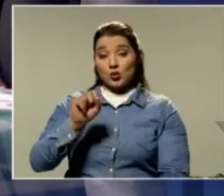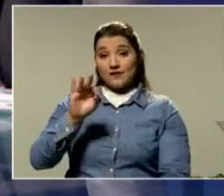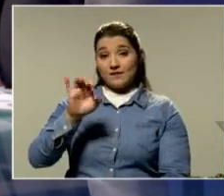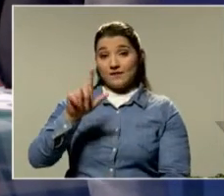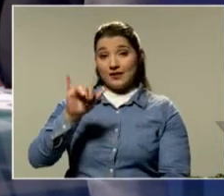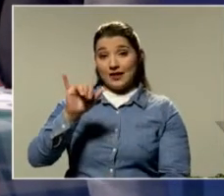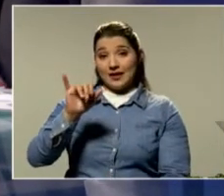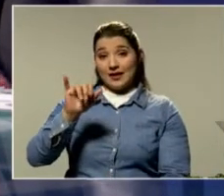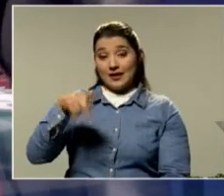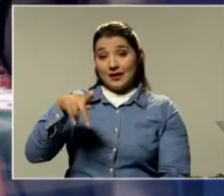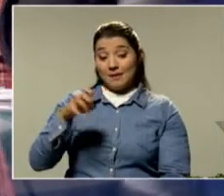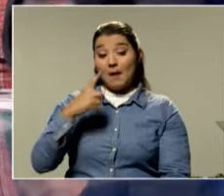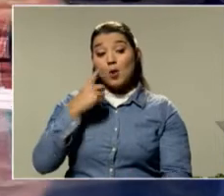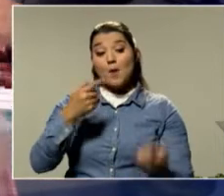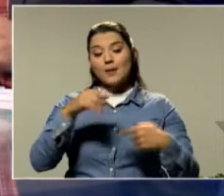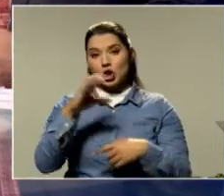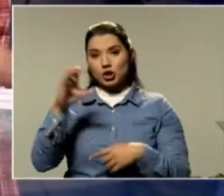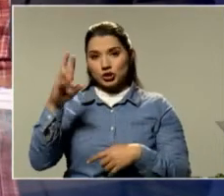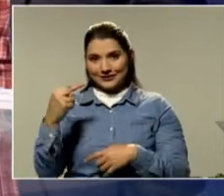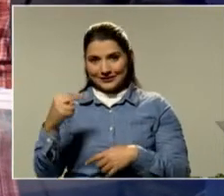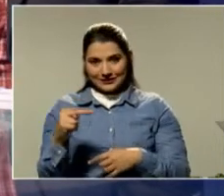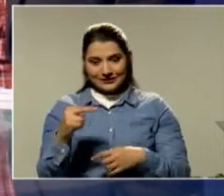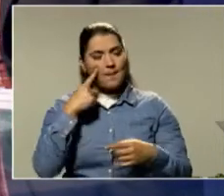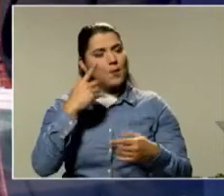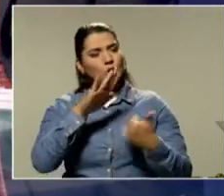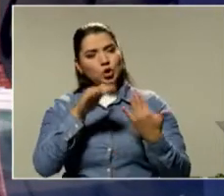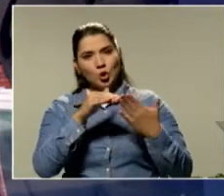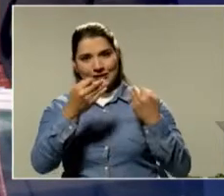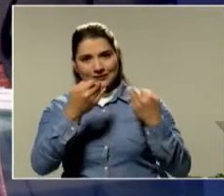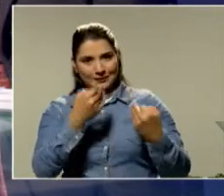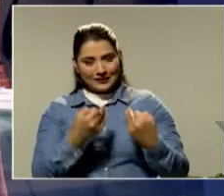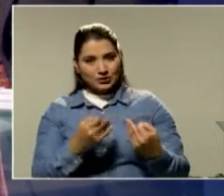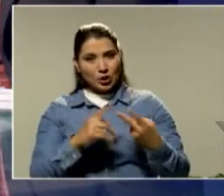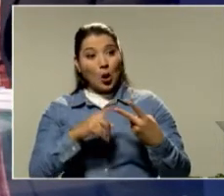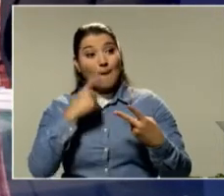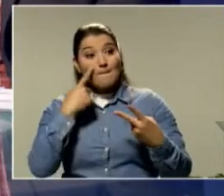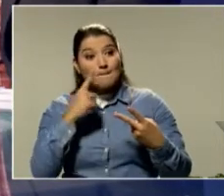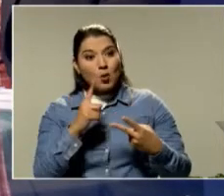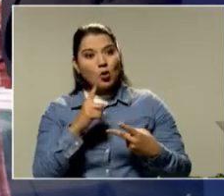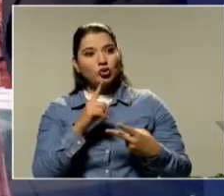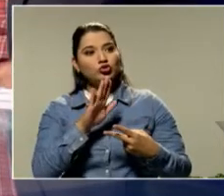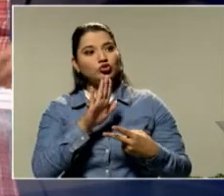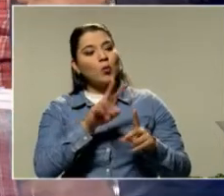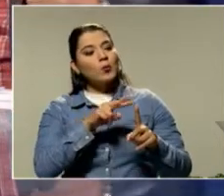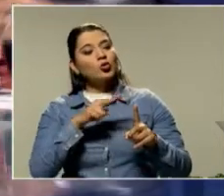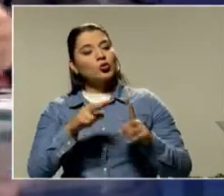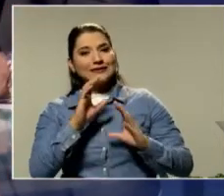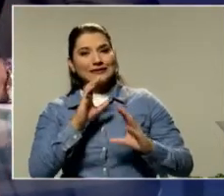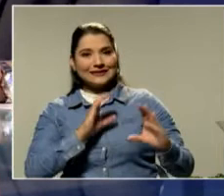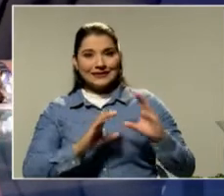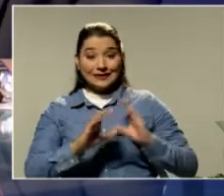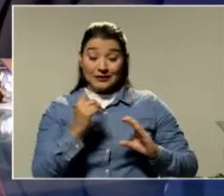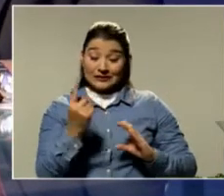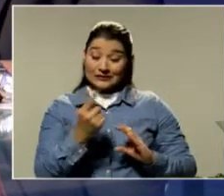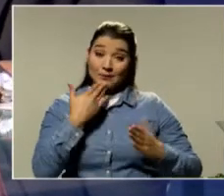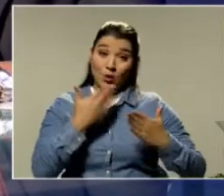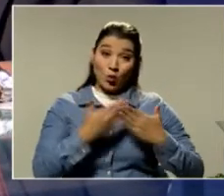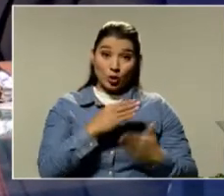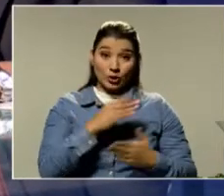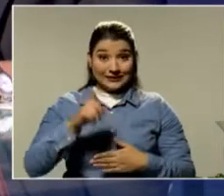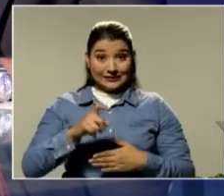el set de Costa Rica Noticias. Los conceptos, la explicación, el abordaje científico siempre es útil y necesario. Si